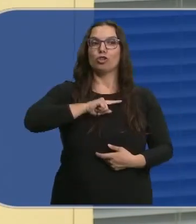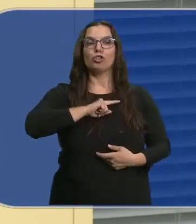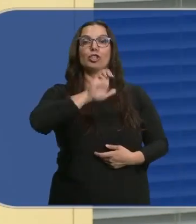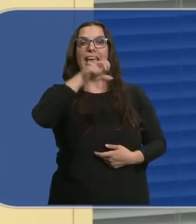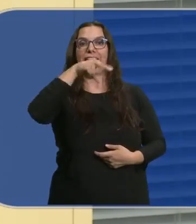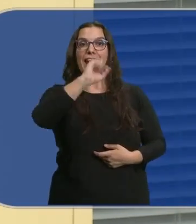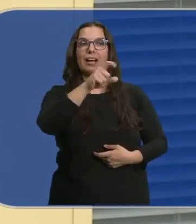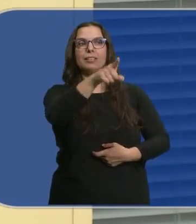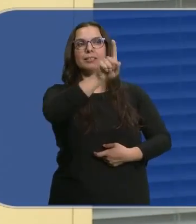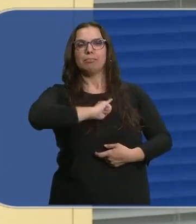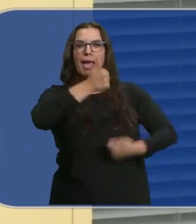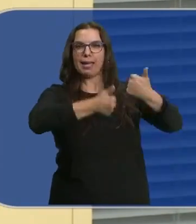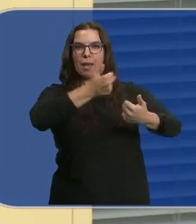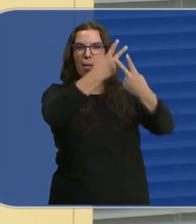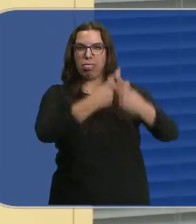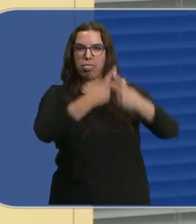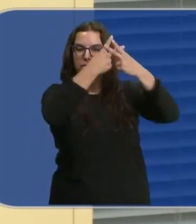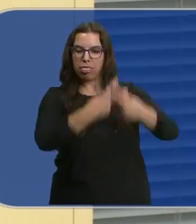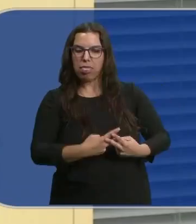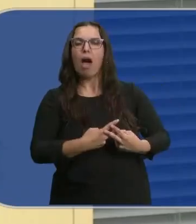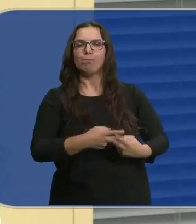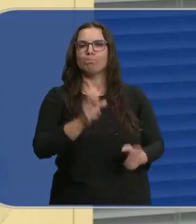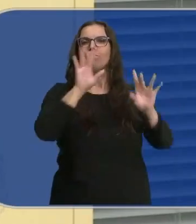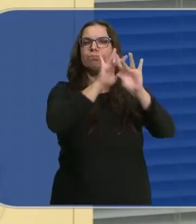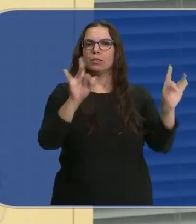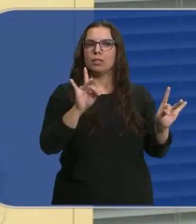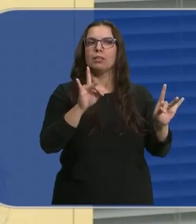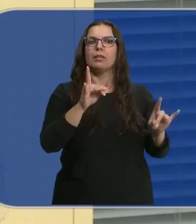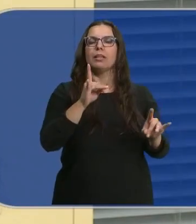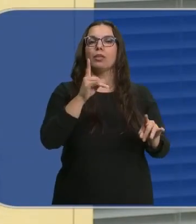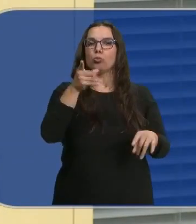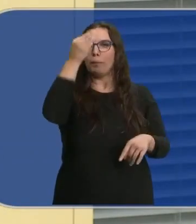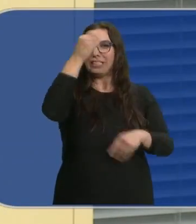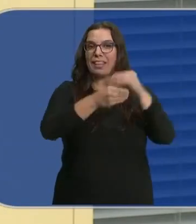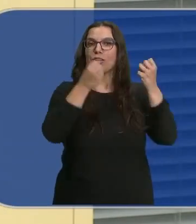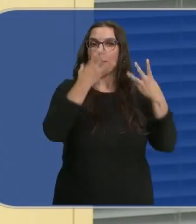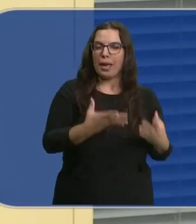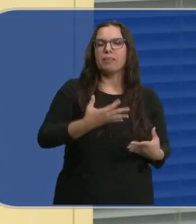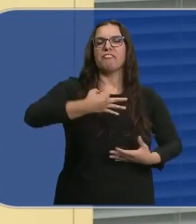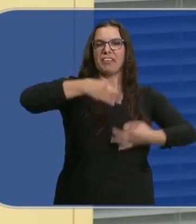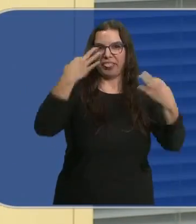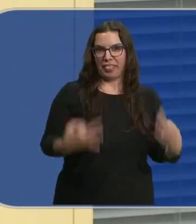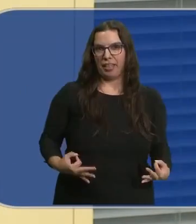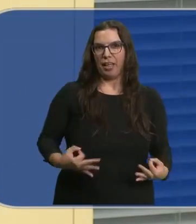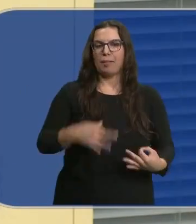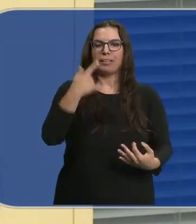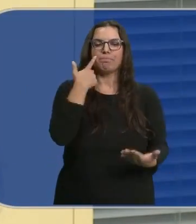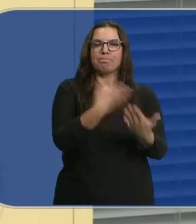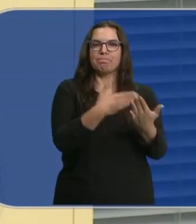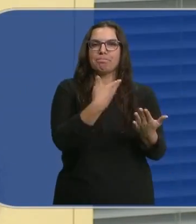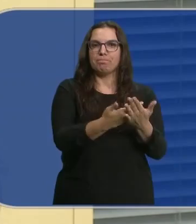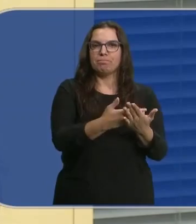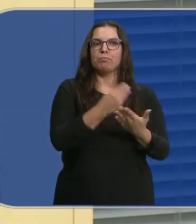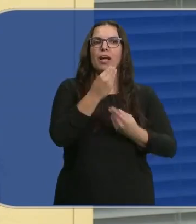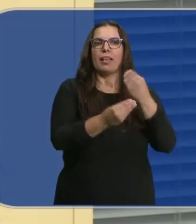para que nos haga un examen y nos diga, sí, no solo crees que lo estás haciendo bien, sino que comprobamos